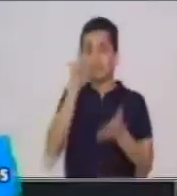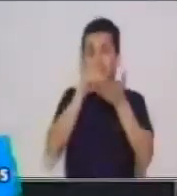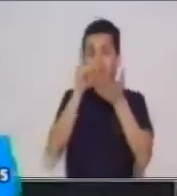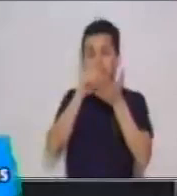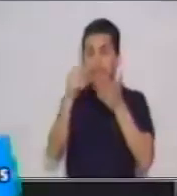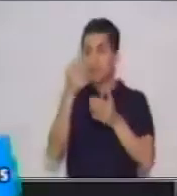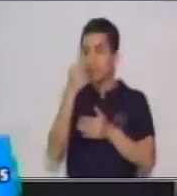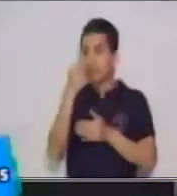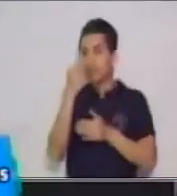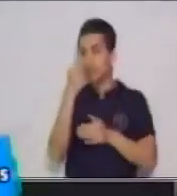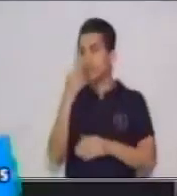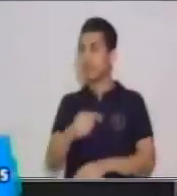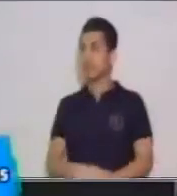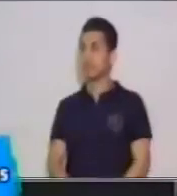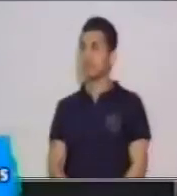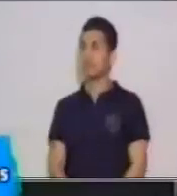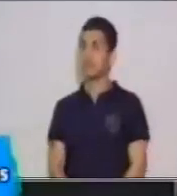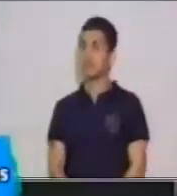nariz.